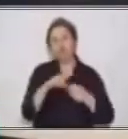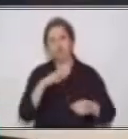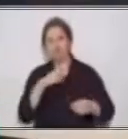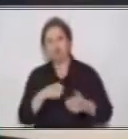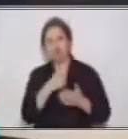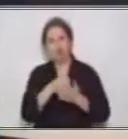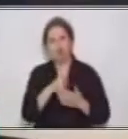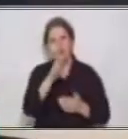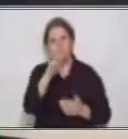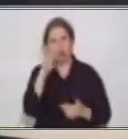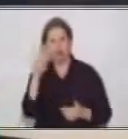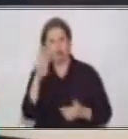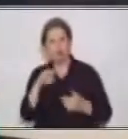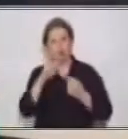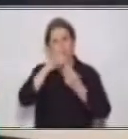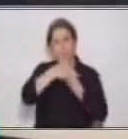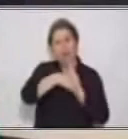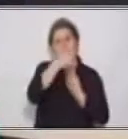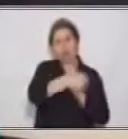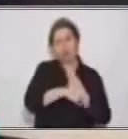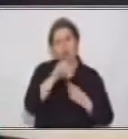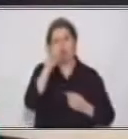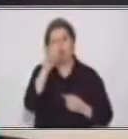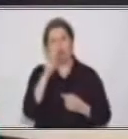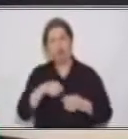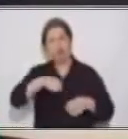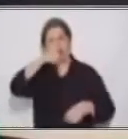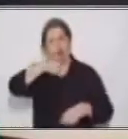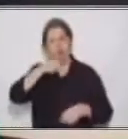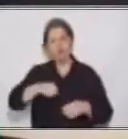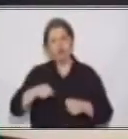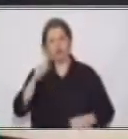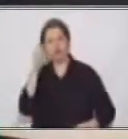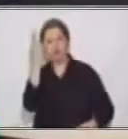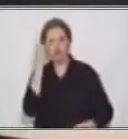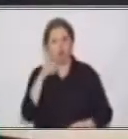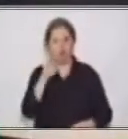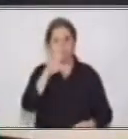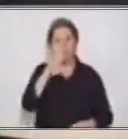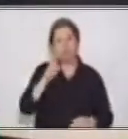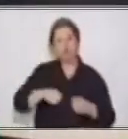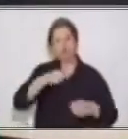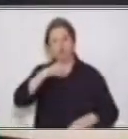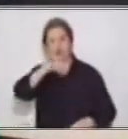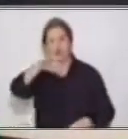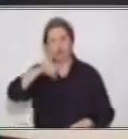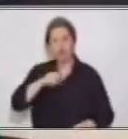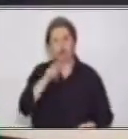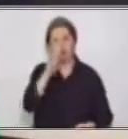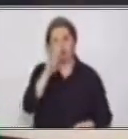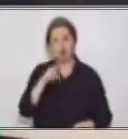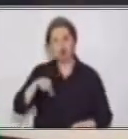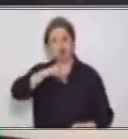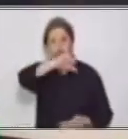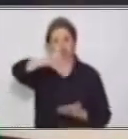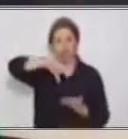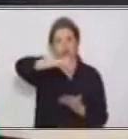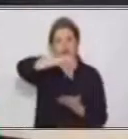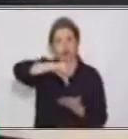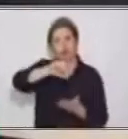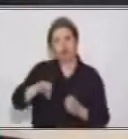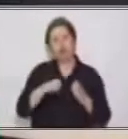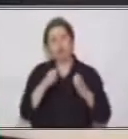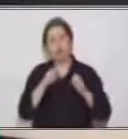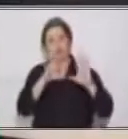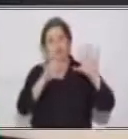24 plátanos, 1 libra de frijoles, 5 libras de azúcar y 2 botellas de aceite. La docena